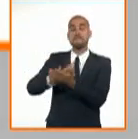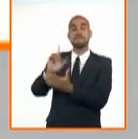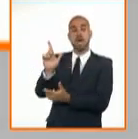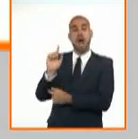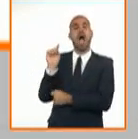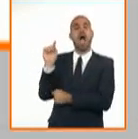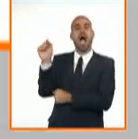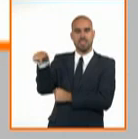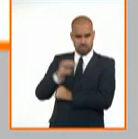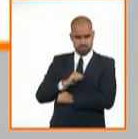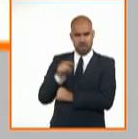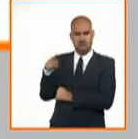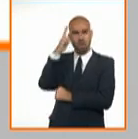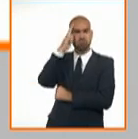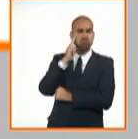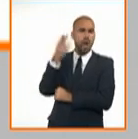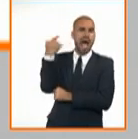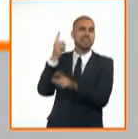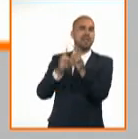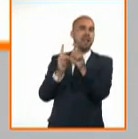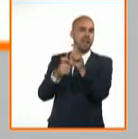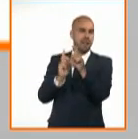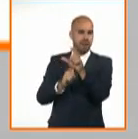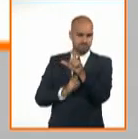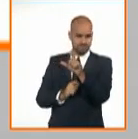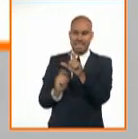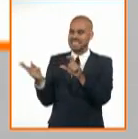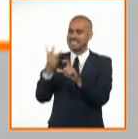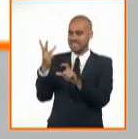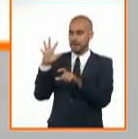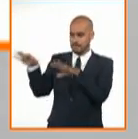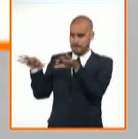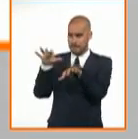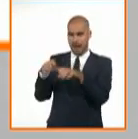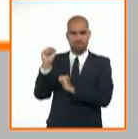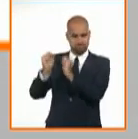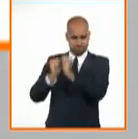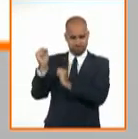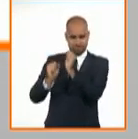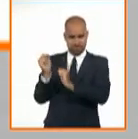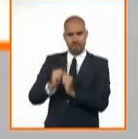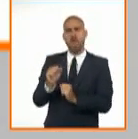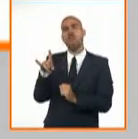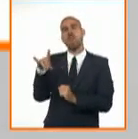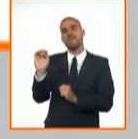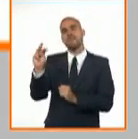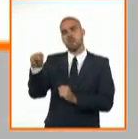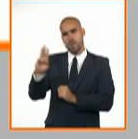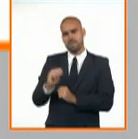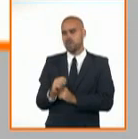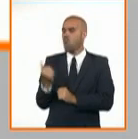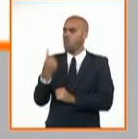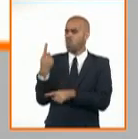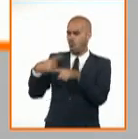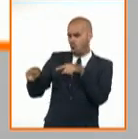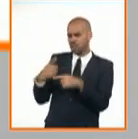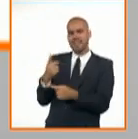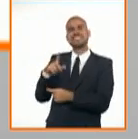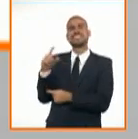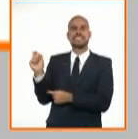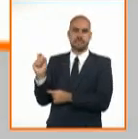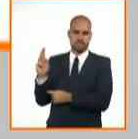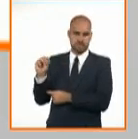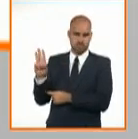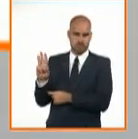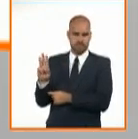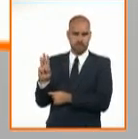antigua unión soviética tres unidades 90 de agua y una unidad de 100 de agua que es el bloque 76 que